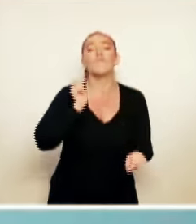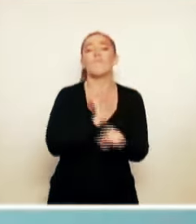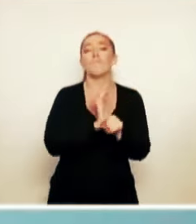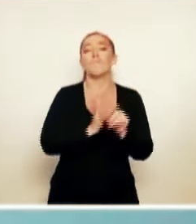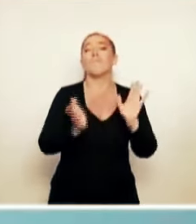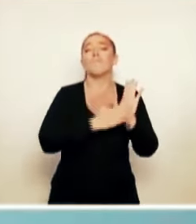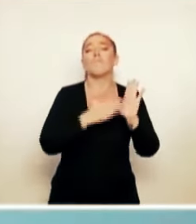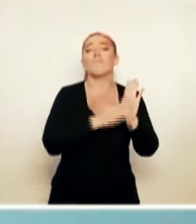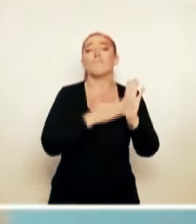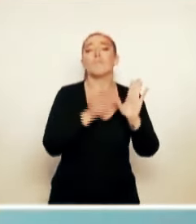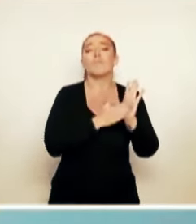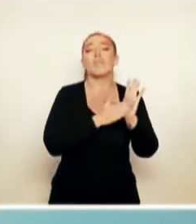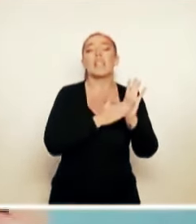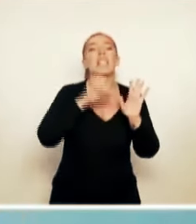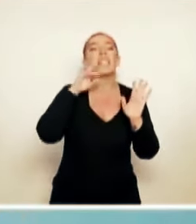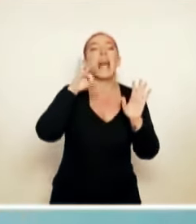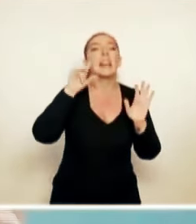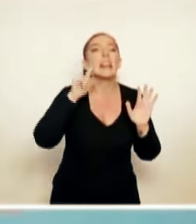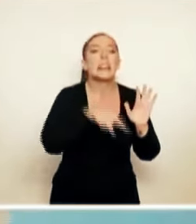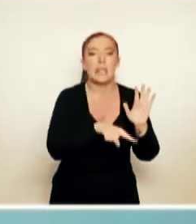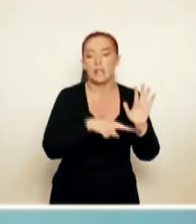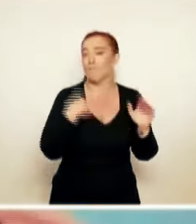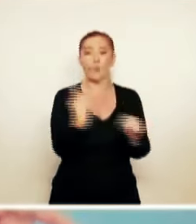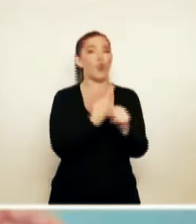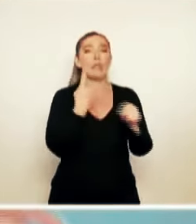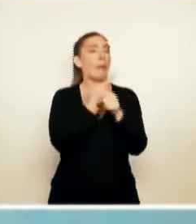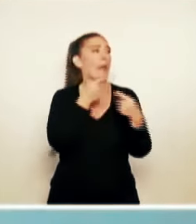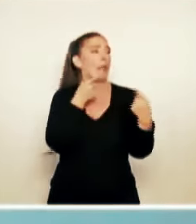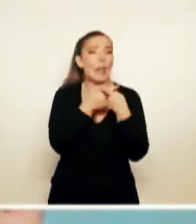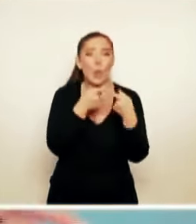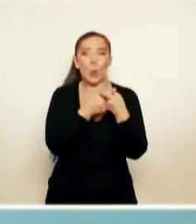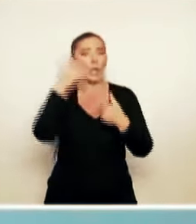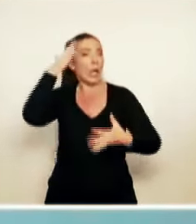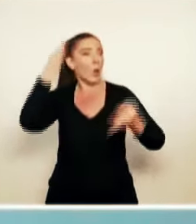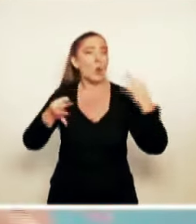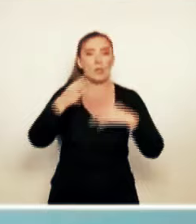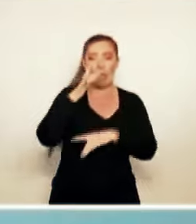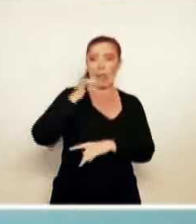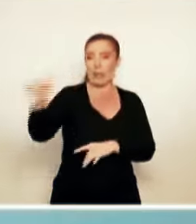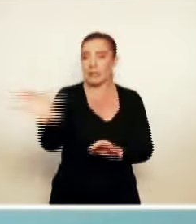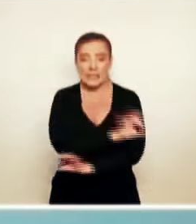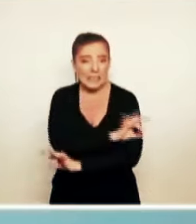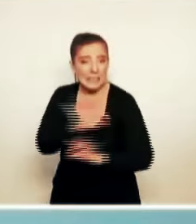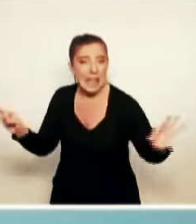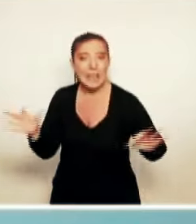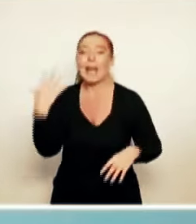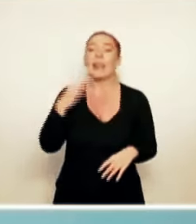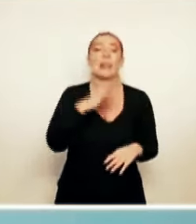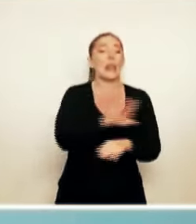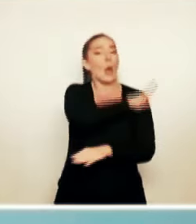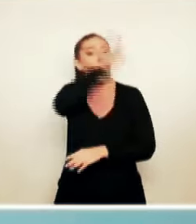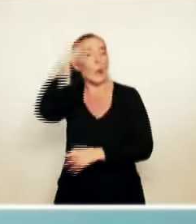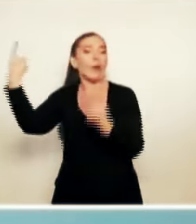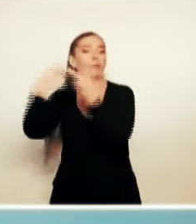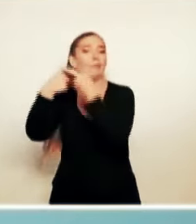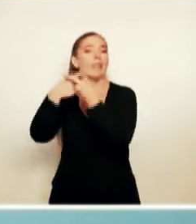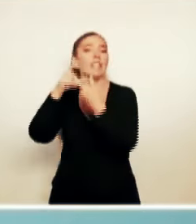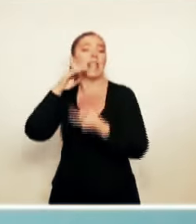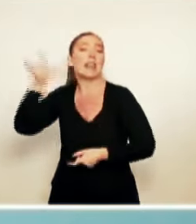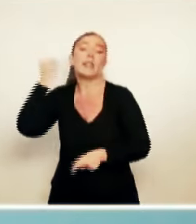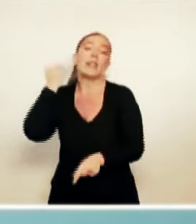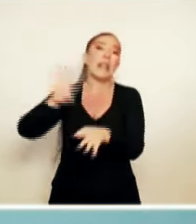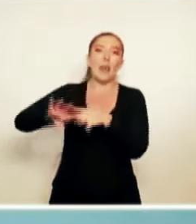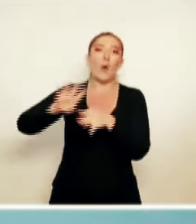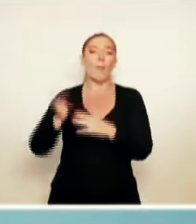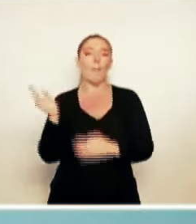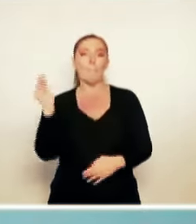jurisdicción SIADI. Ni siquiera se pueden discutir en la justicia argentina. Hay que ir a discutirlos al SIADI y nos